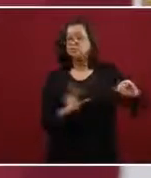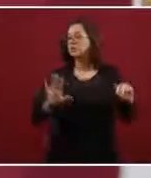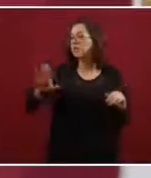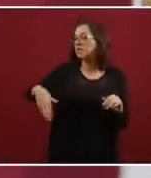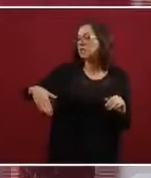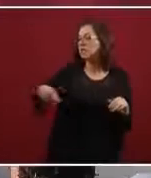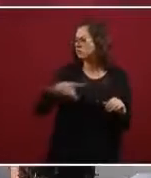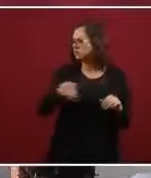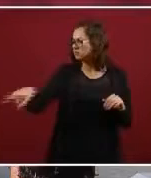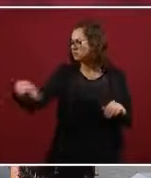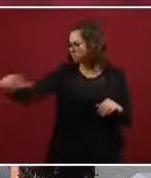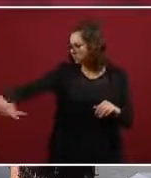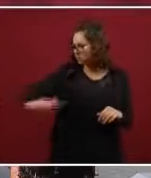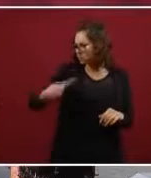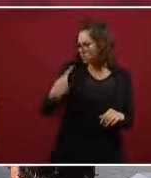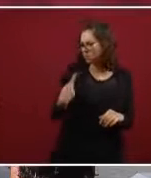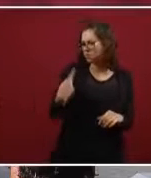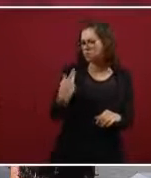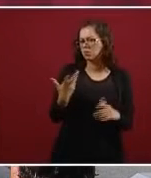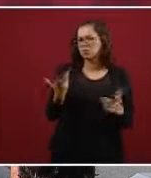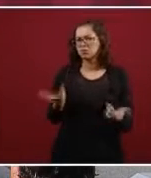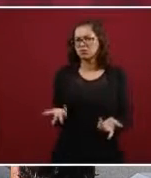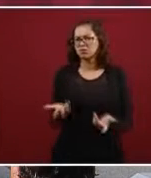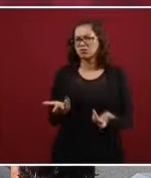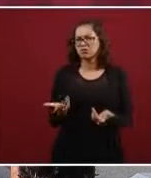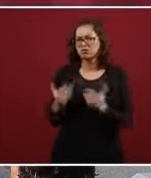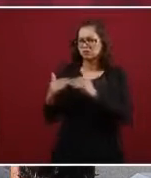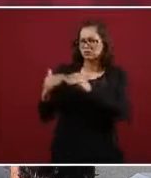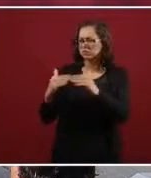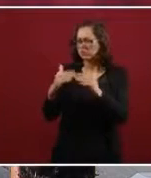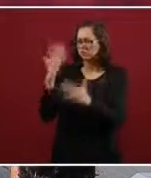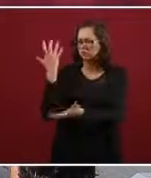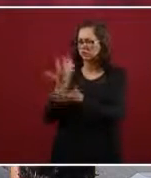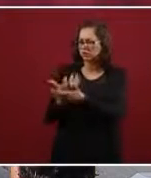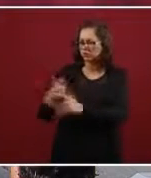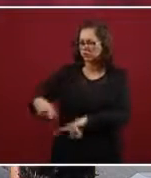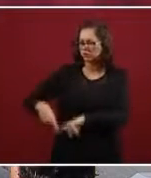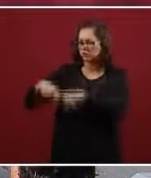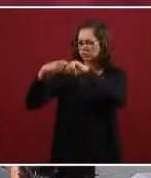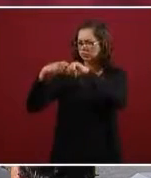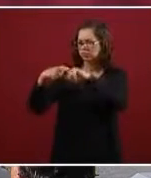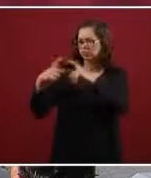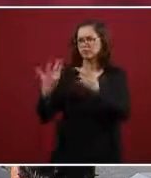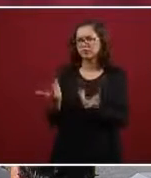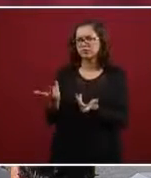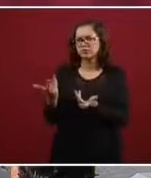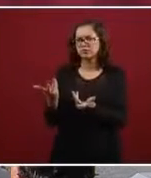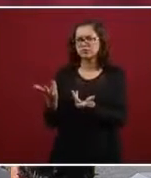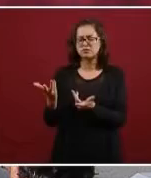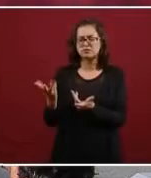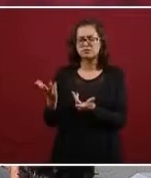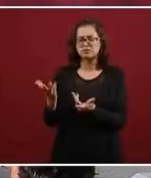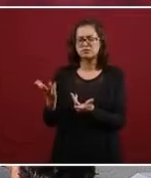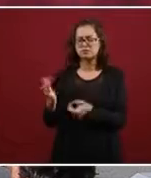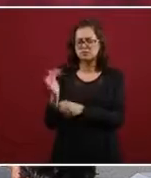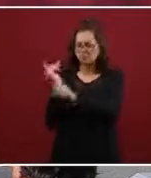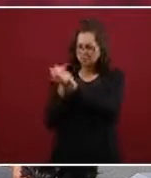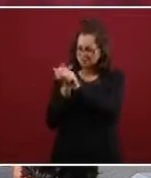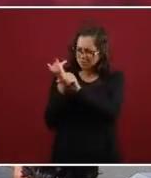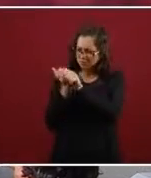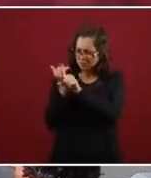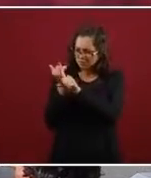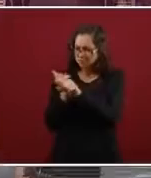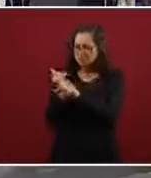si estaba en recesión la democracia, que unos investigadores estaban llegando a